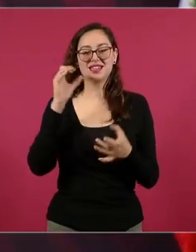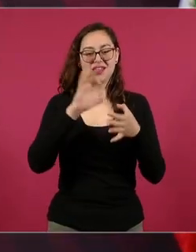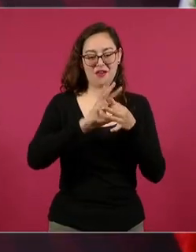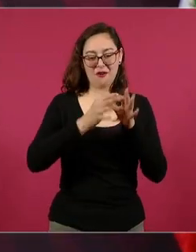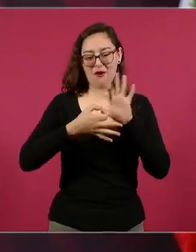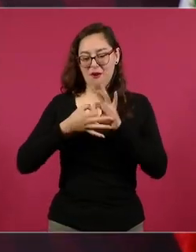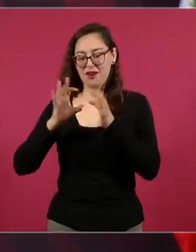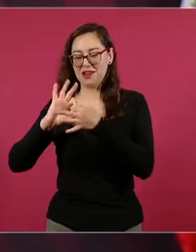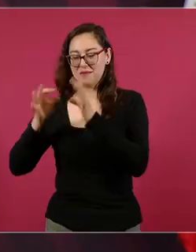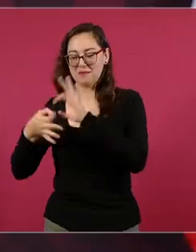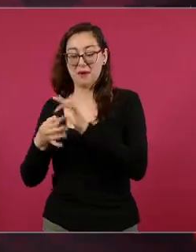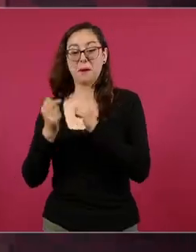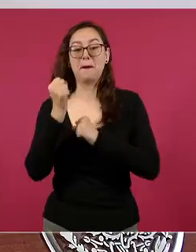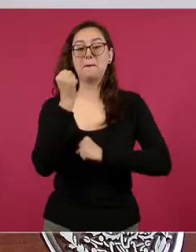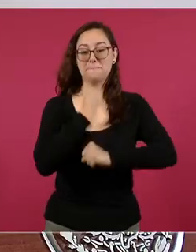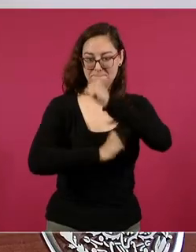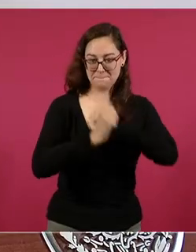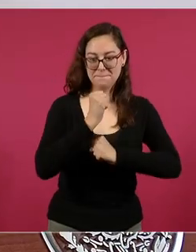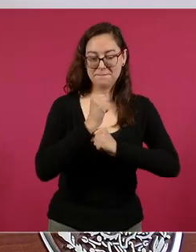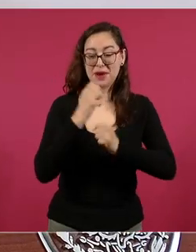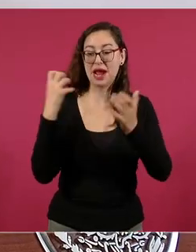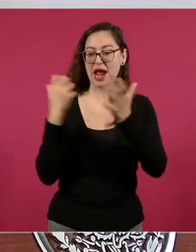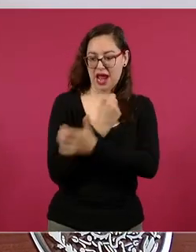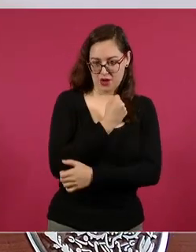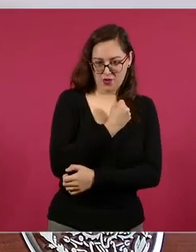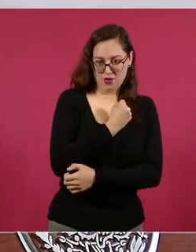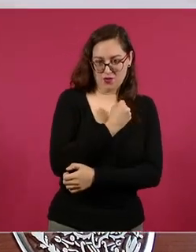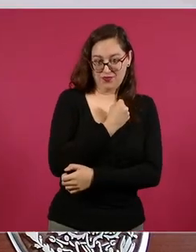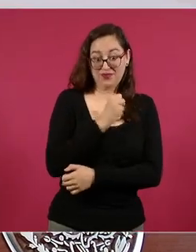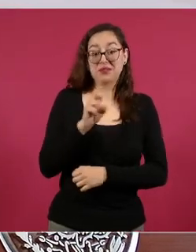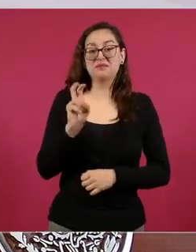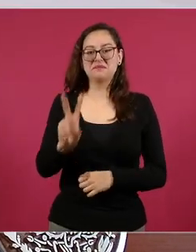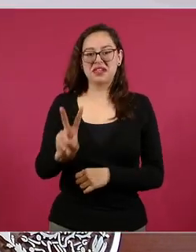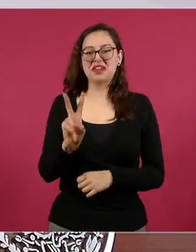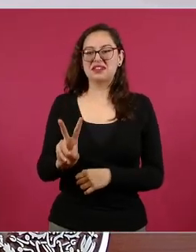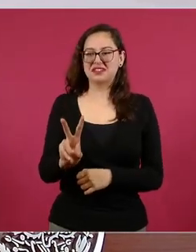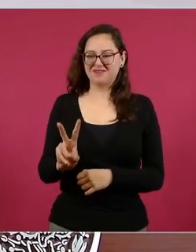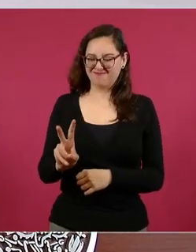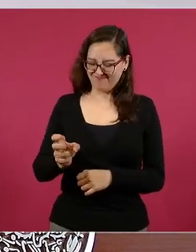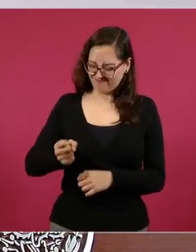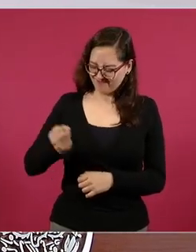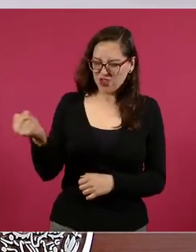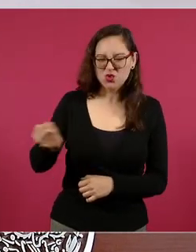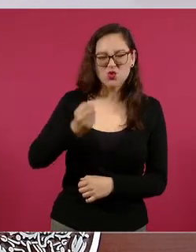Y el viernes va por el oro. Y